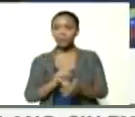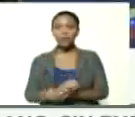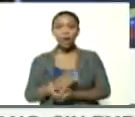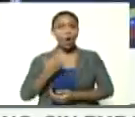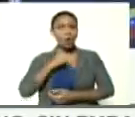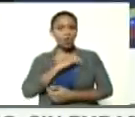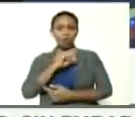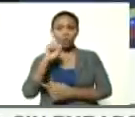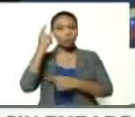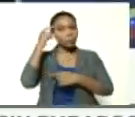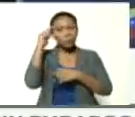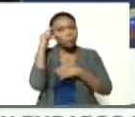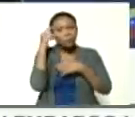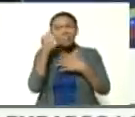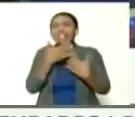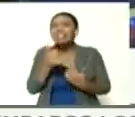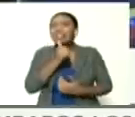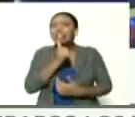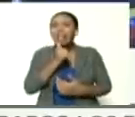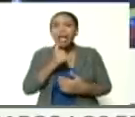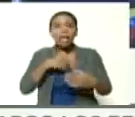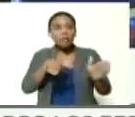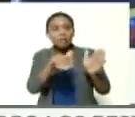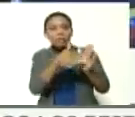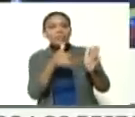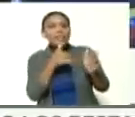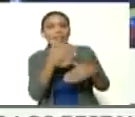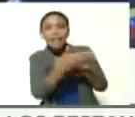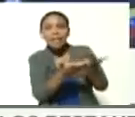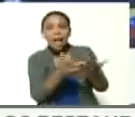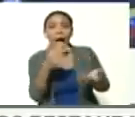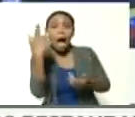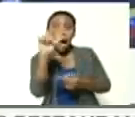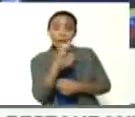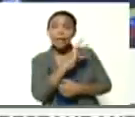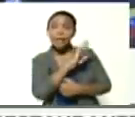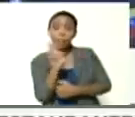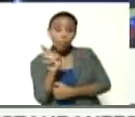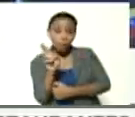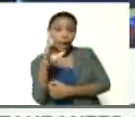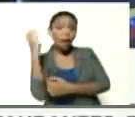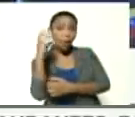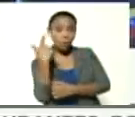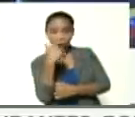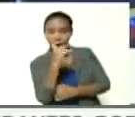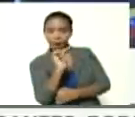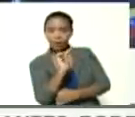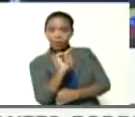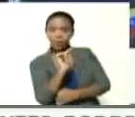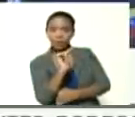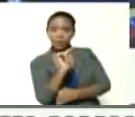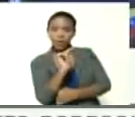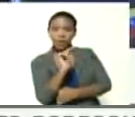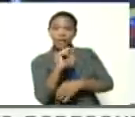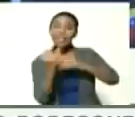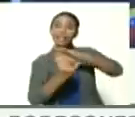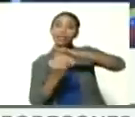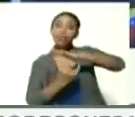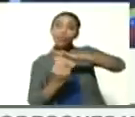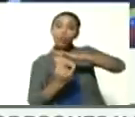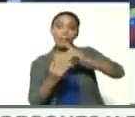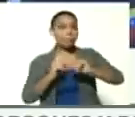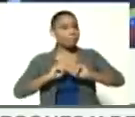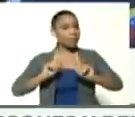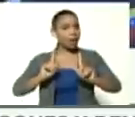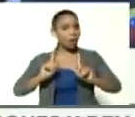Nosotros no sabemos con quién limitamos. Oficialmente allí hay una república, la República de Colombia, y unas instituciones, pero